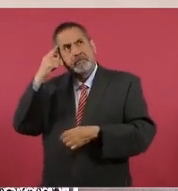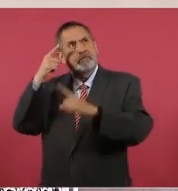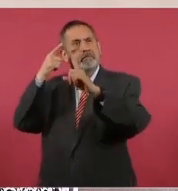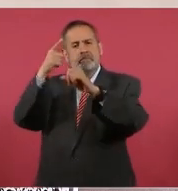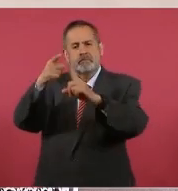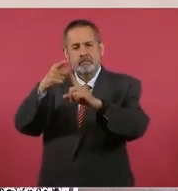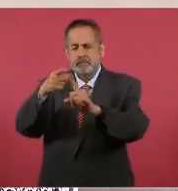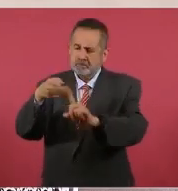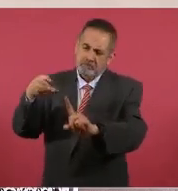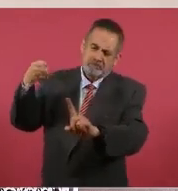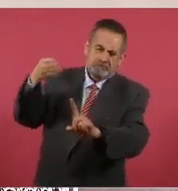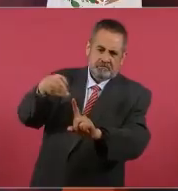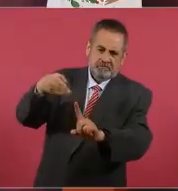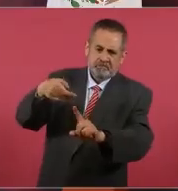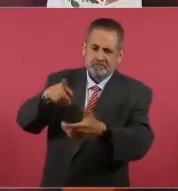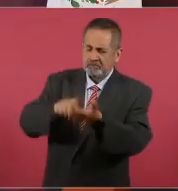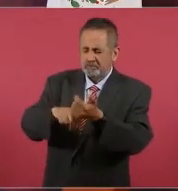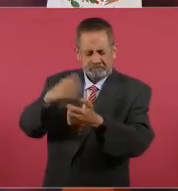centro